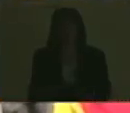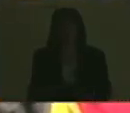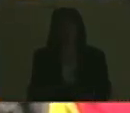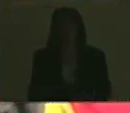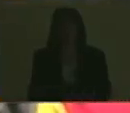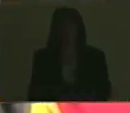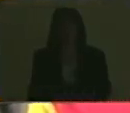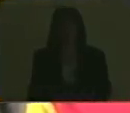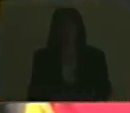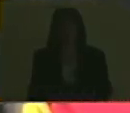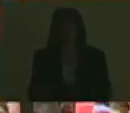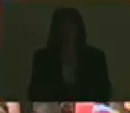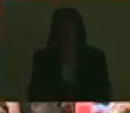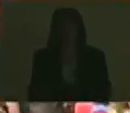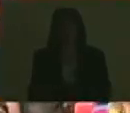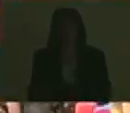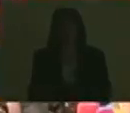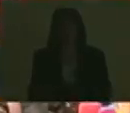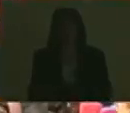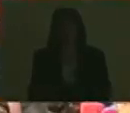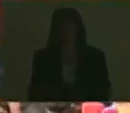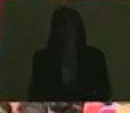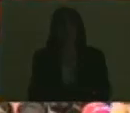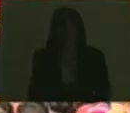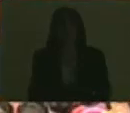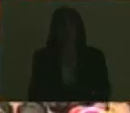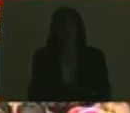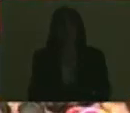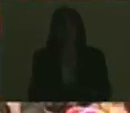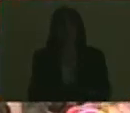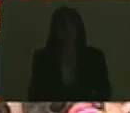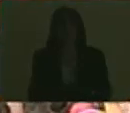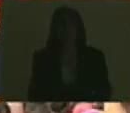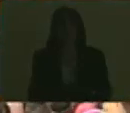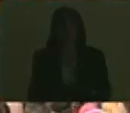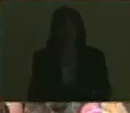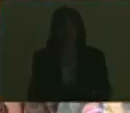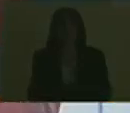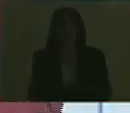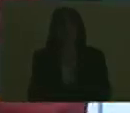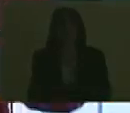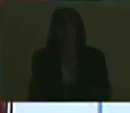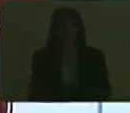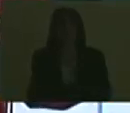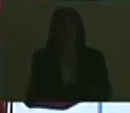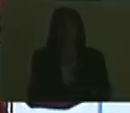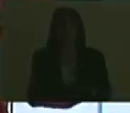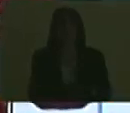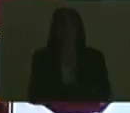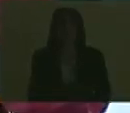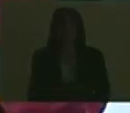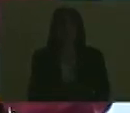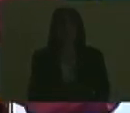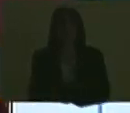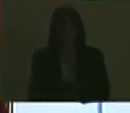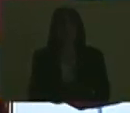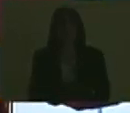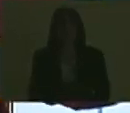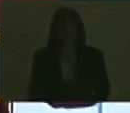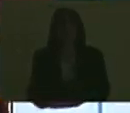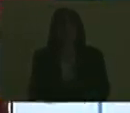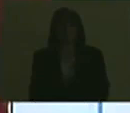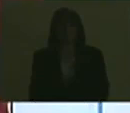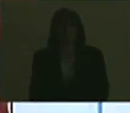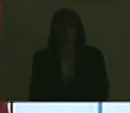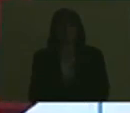un compromiso del alma. Es un compromiso maravilloso. Porque formamos parte, cada uno de nosotros,